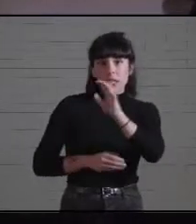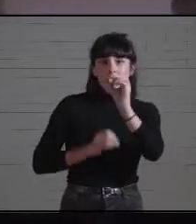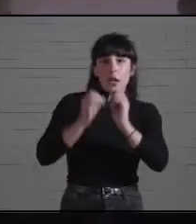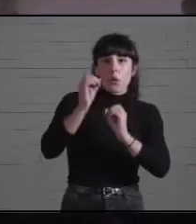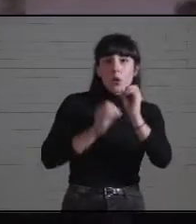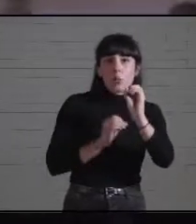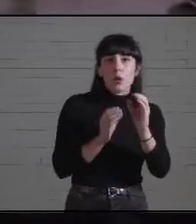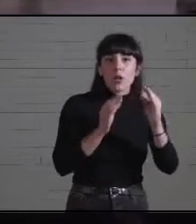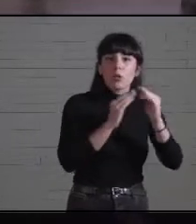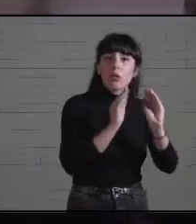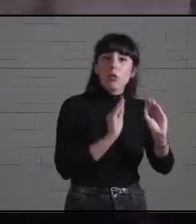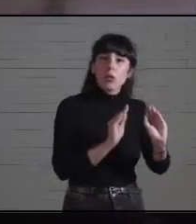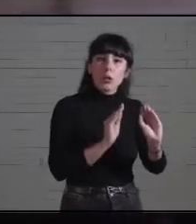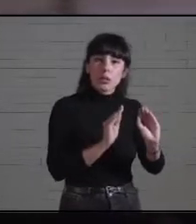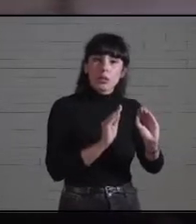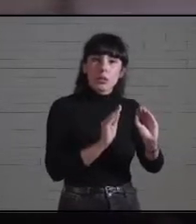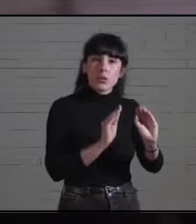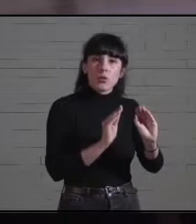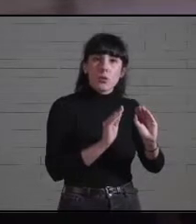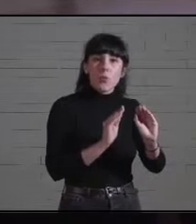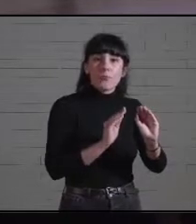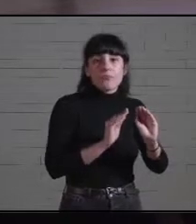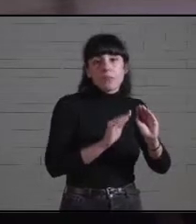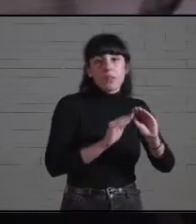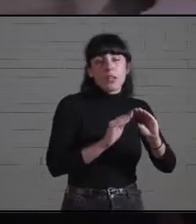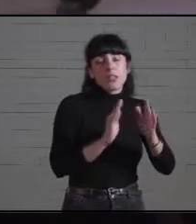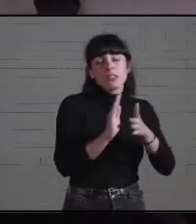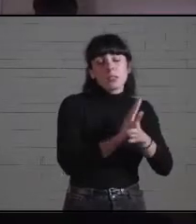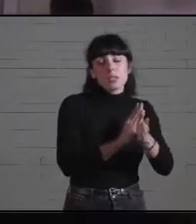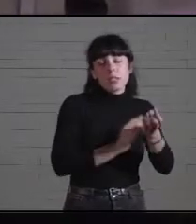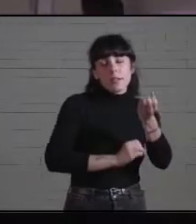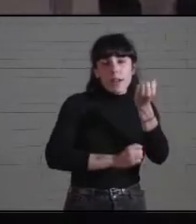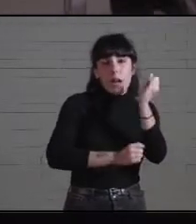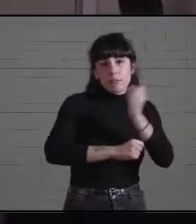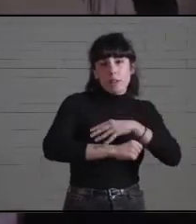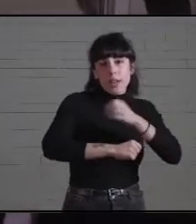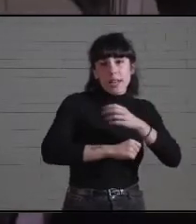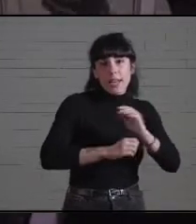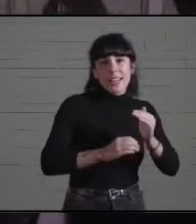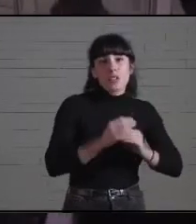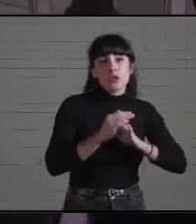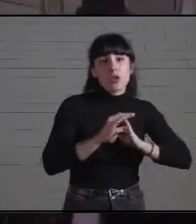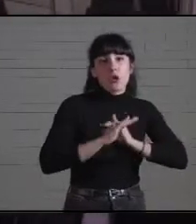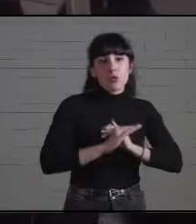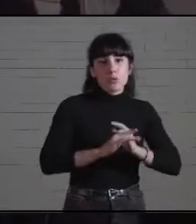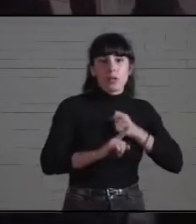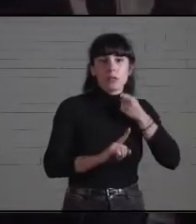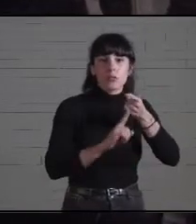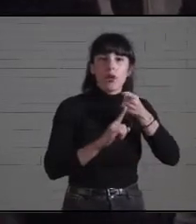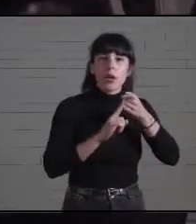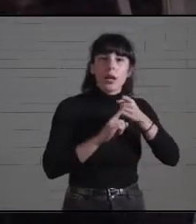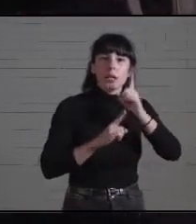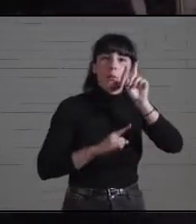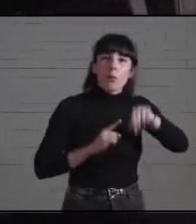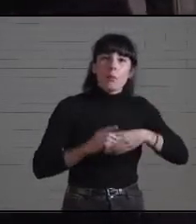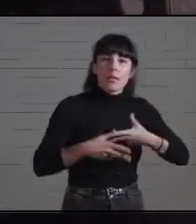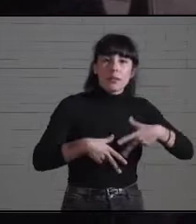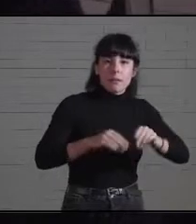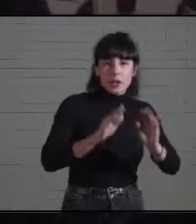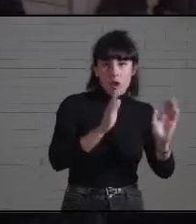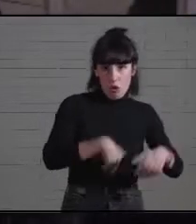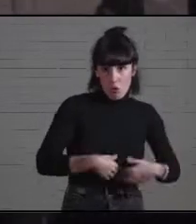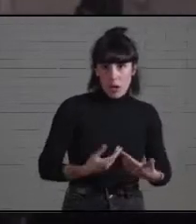sus hogares llegan con dificultad a fin de mes, que es una pregunta que hemos incluido para compararlo con Europa también.